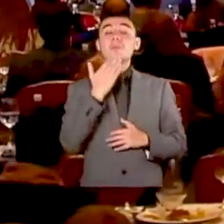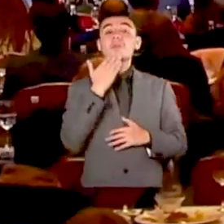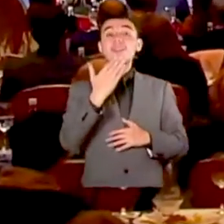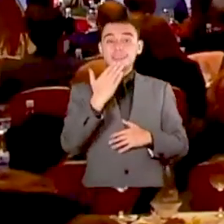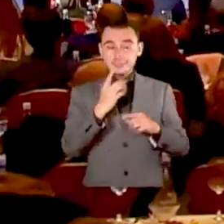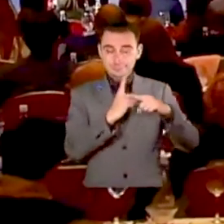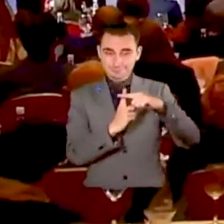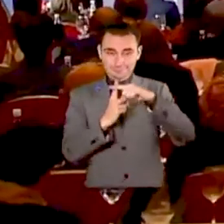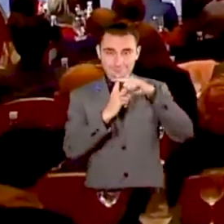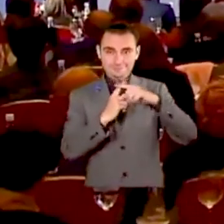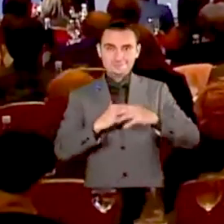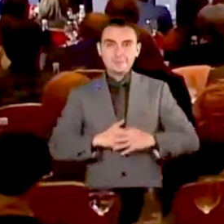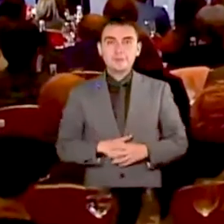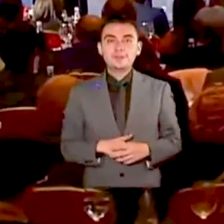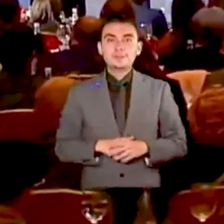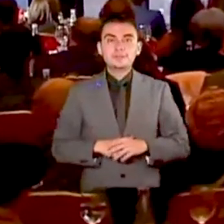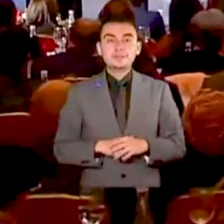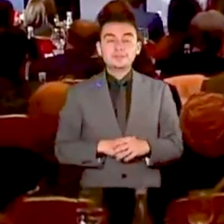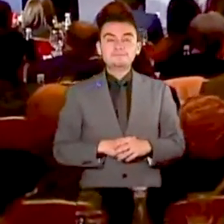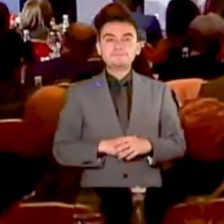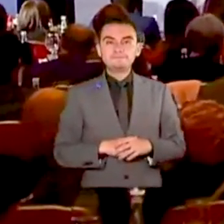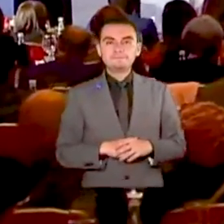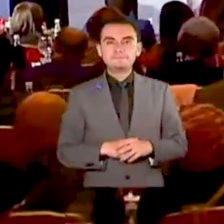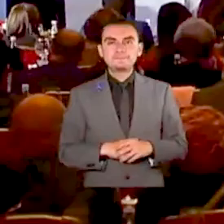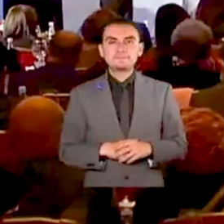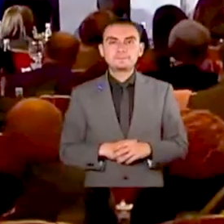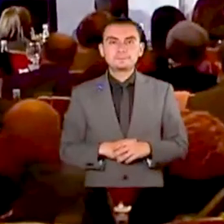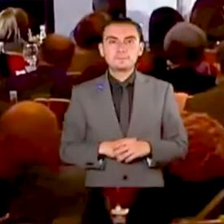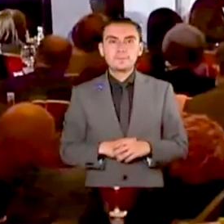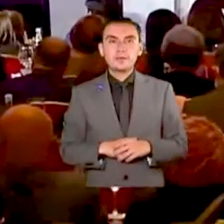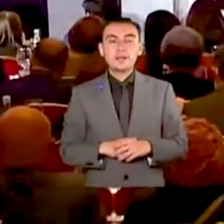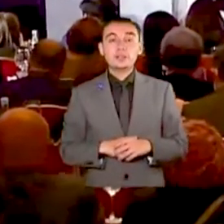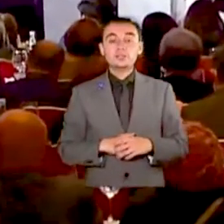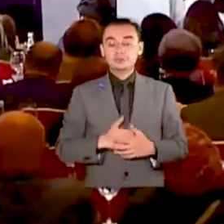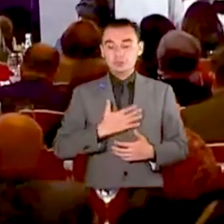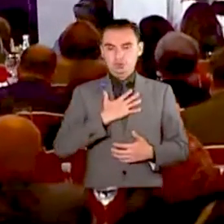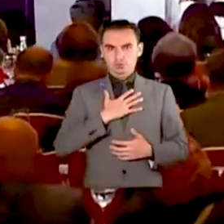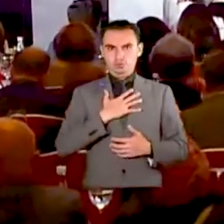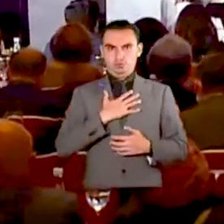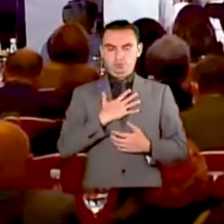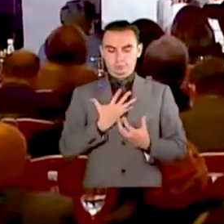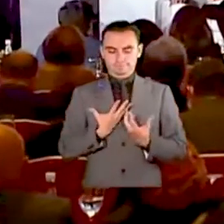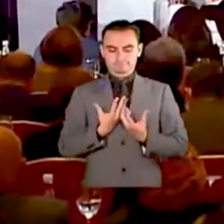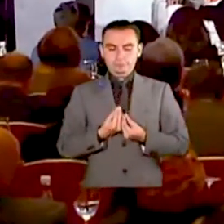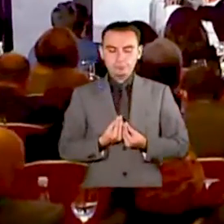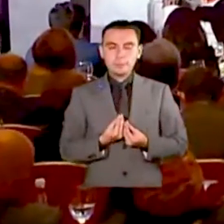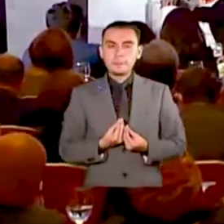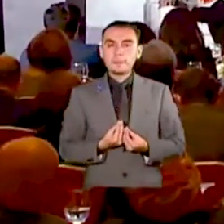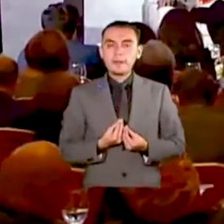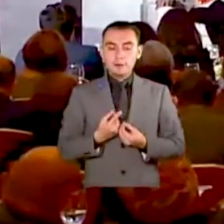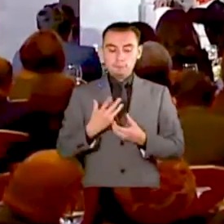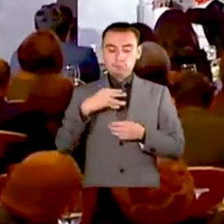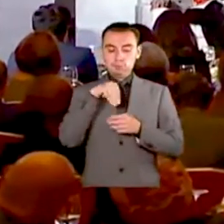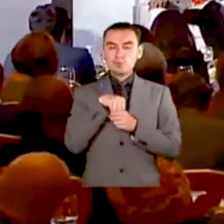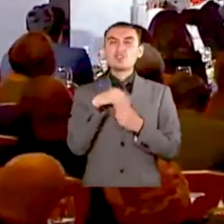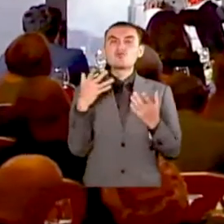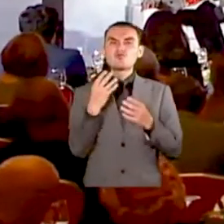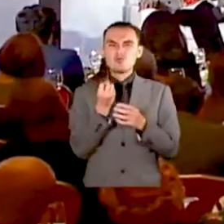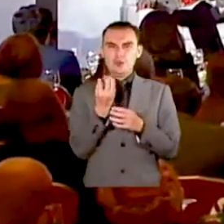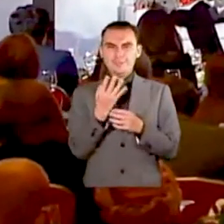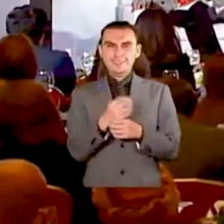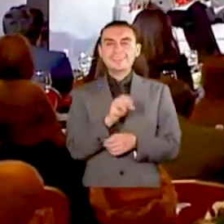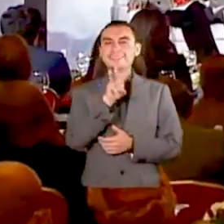procuradora. Nuestra delegada Somos 36